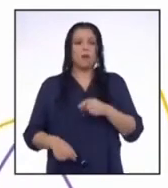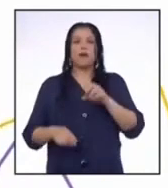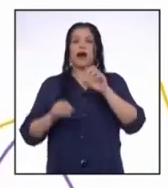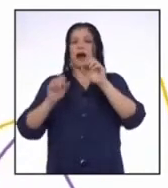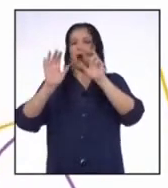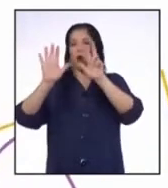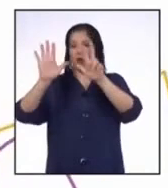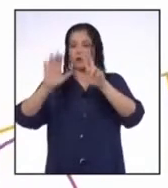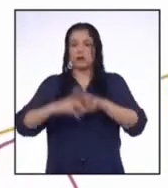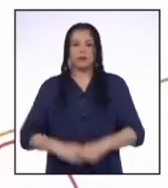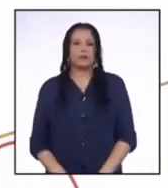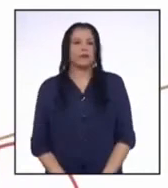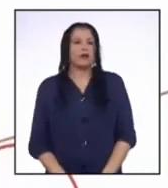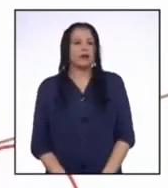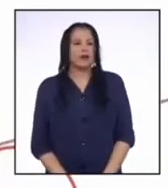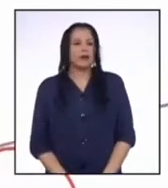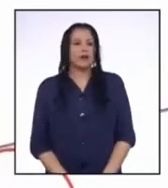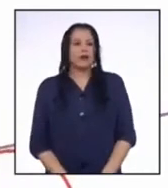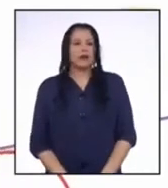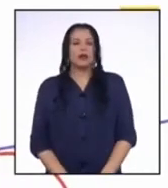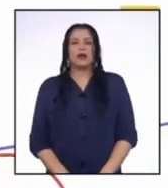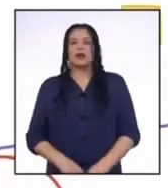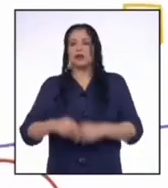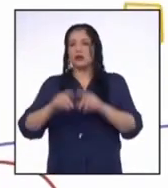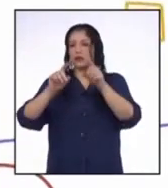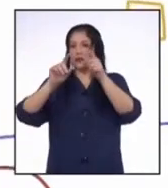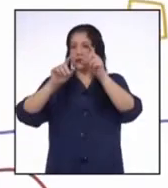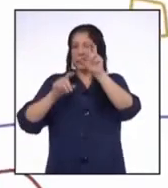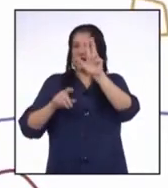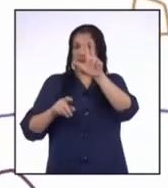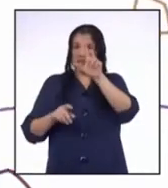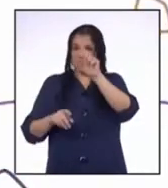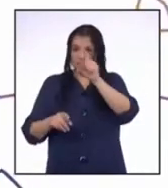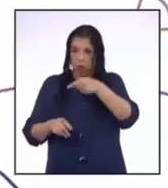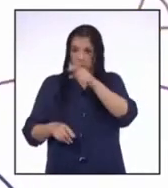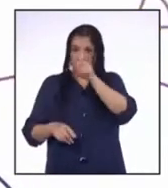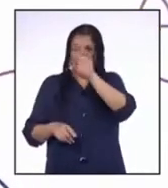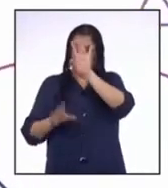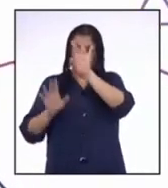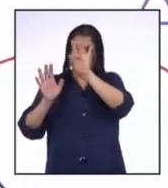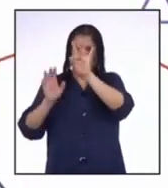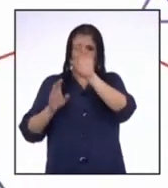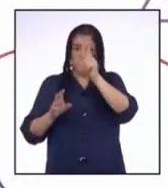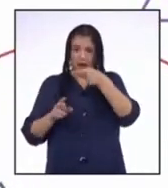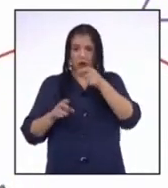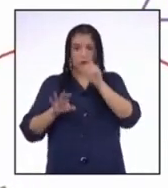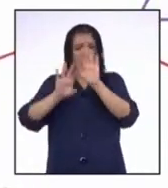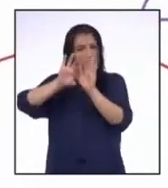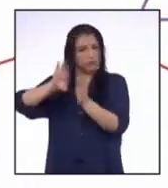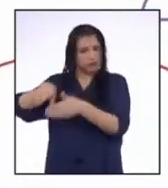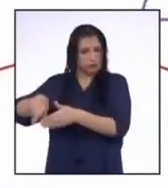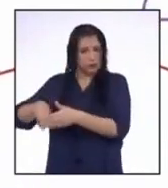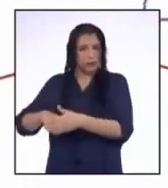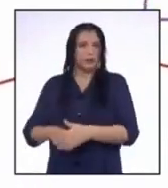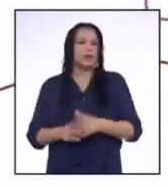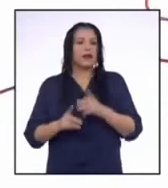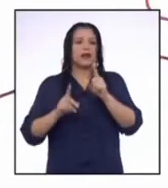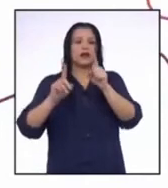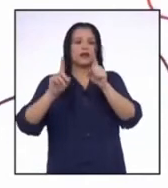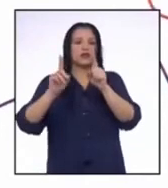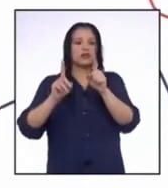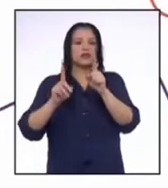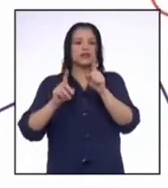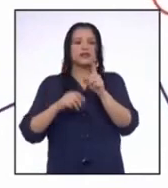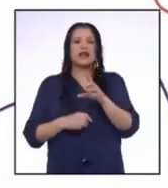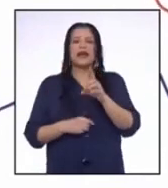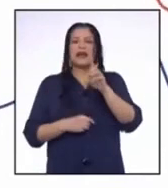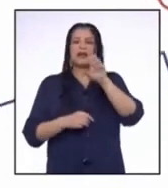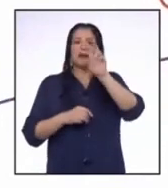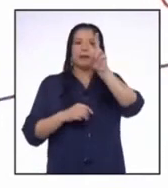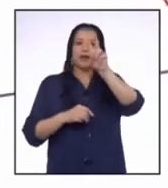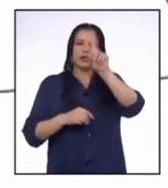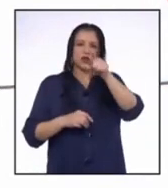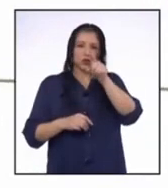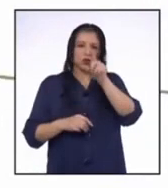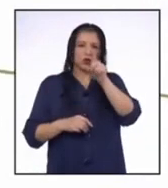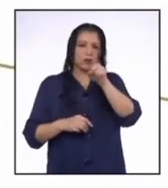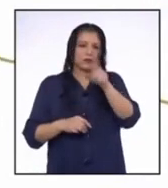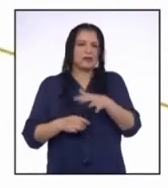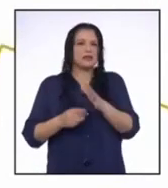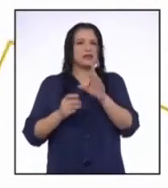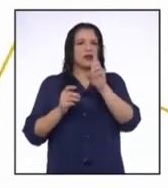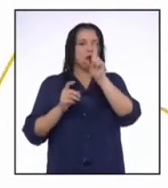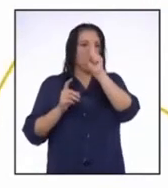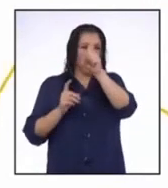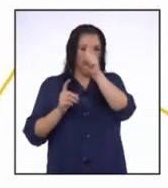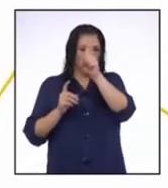décimos. Se suprime la coma del divisor y ahora el número es 38. Se desplaza la coma del dividendo un solo lugar